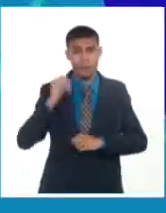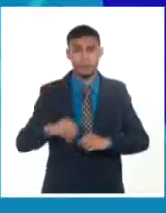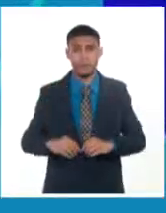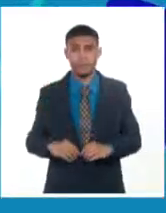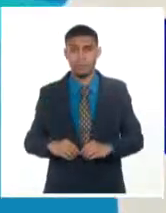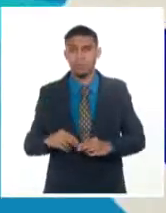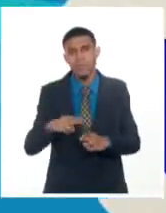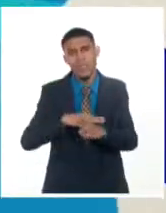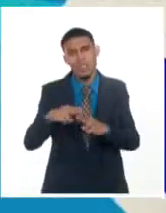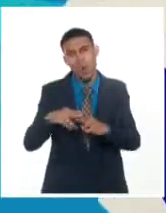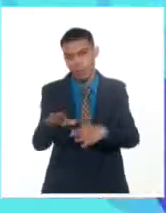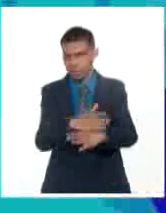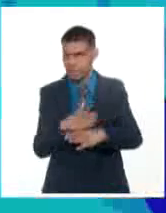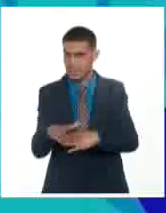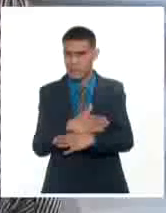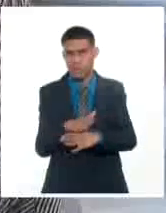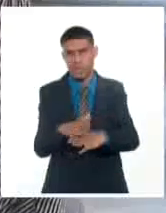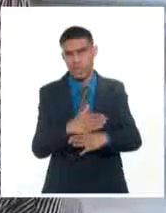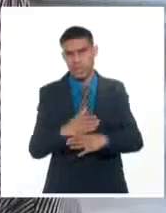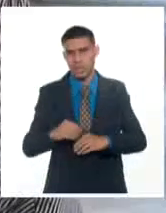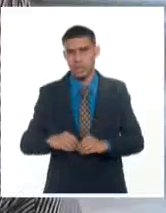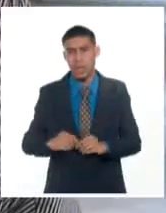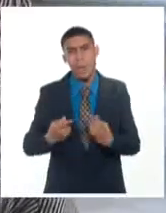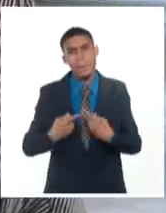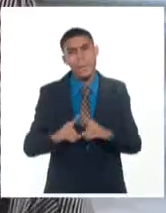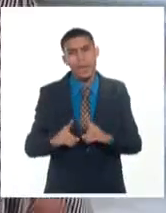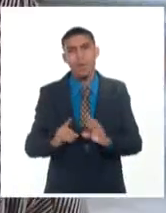Son historias diferentes, pero